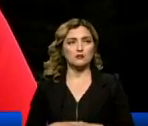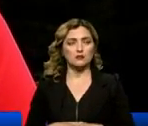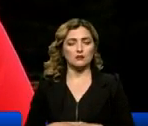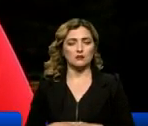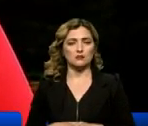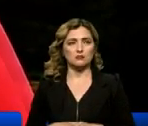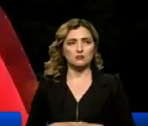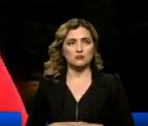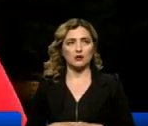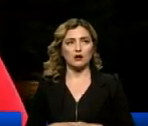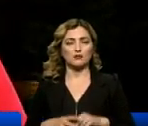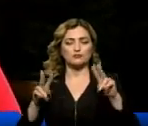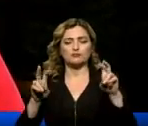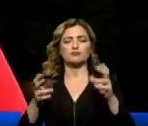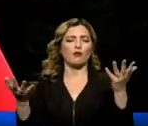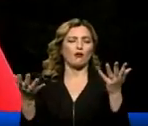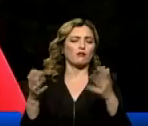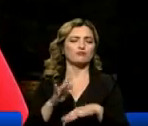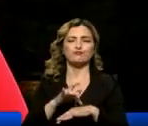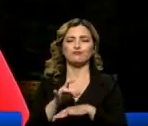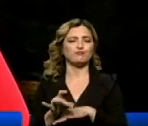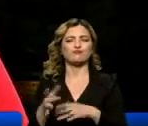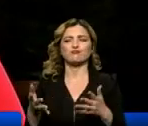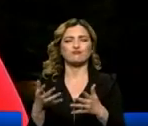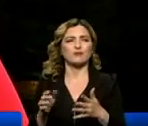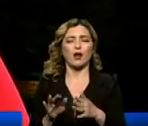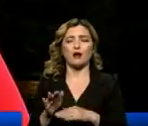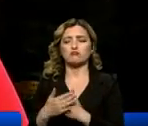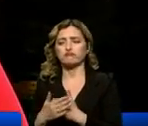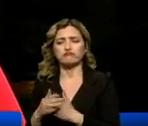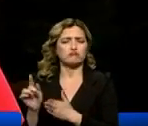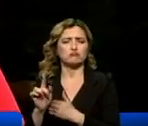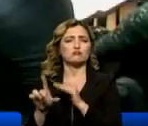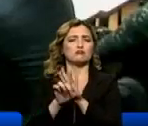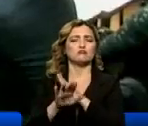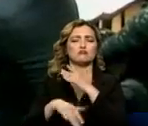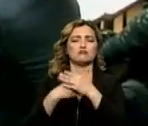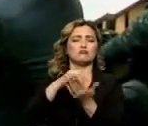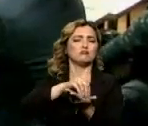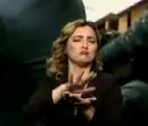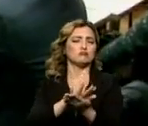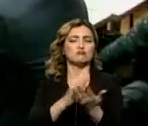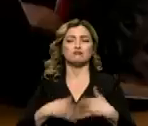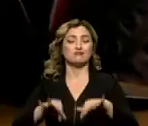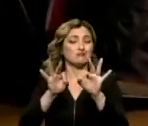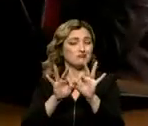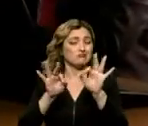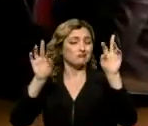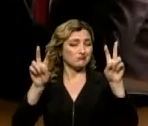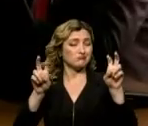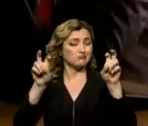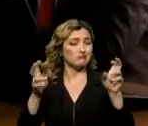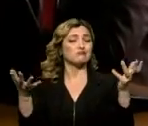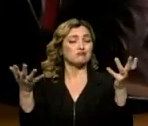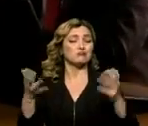estos eufemismos. Necesitamos llegar a la conclusión de que la ley es para todo. Y hablan de algo tan mencionado dentro de